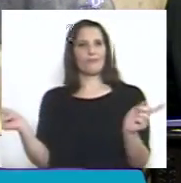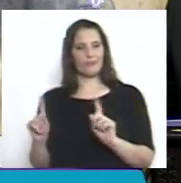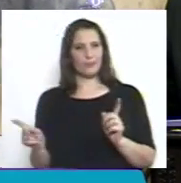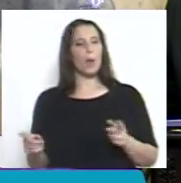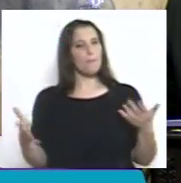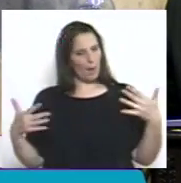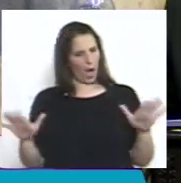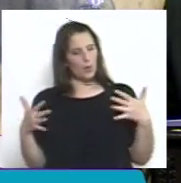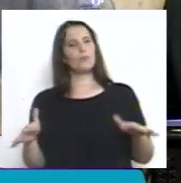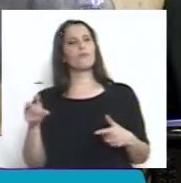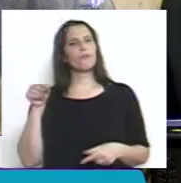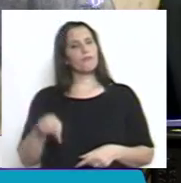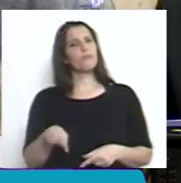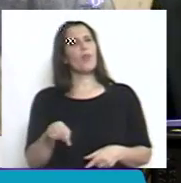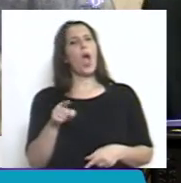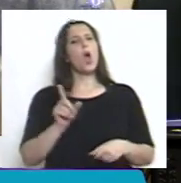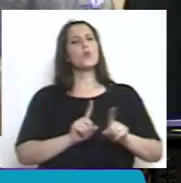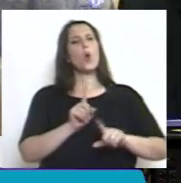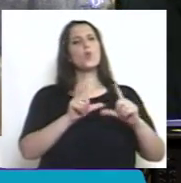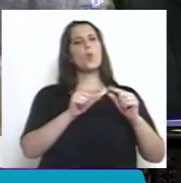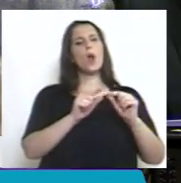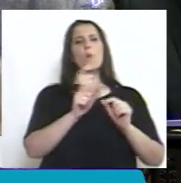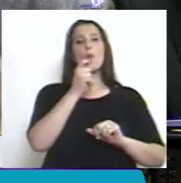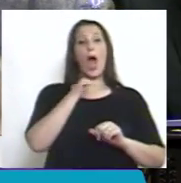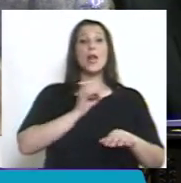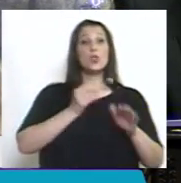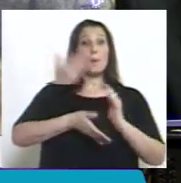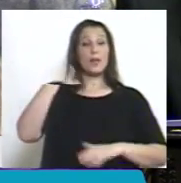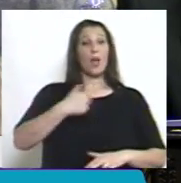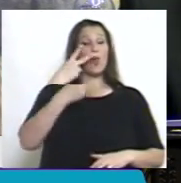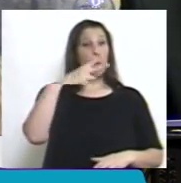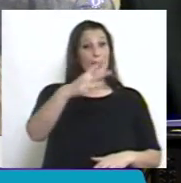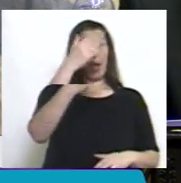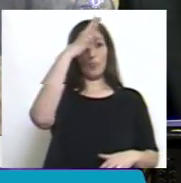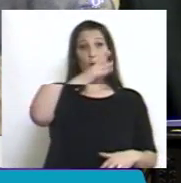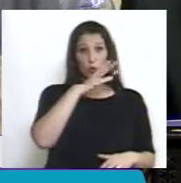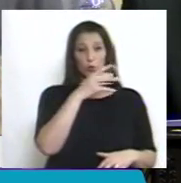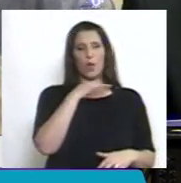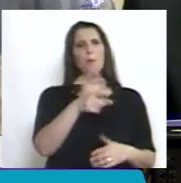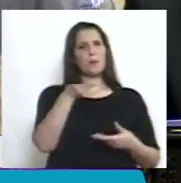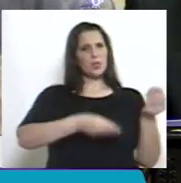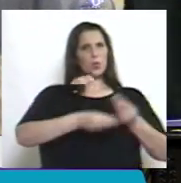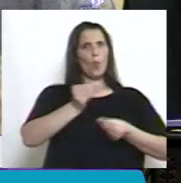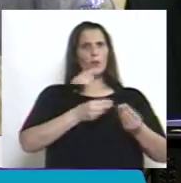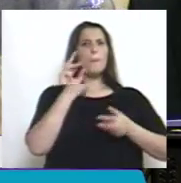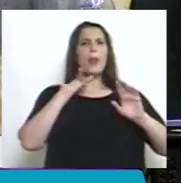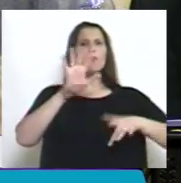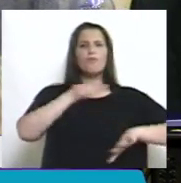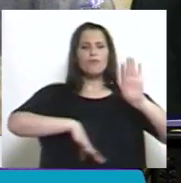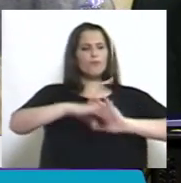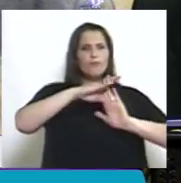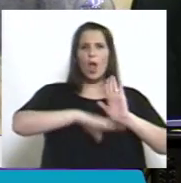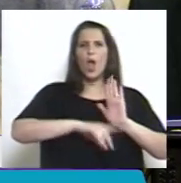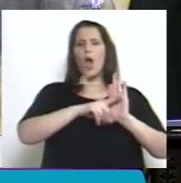Pero vamos a algunos números, ¿no? El año pasado, en el presupuesto del 2014, se planificó un gasto de